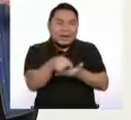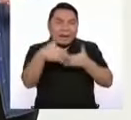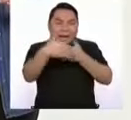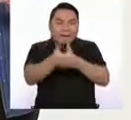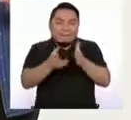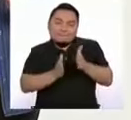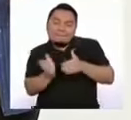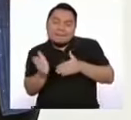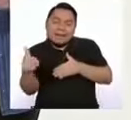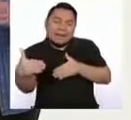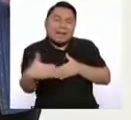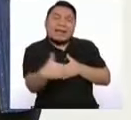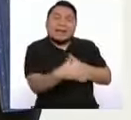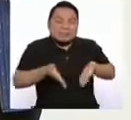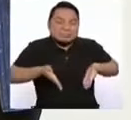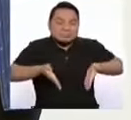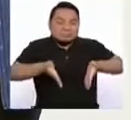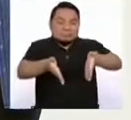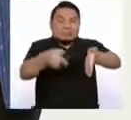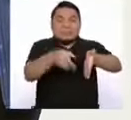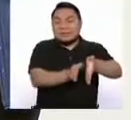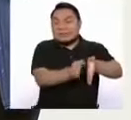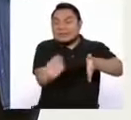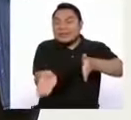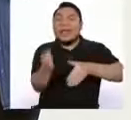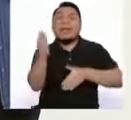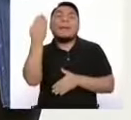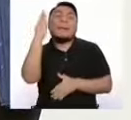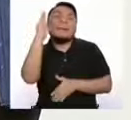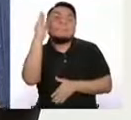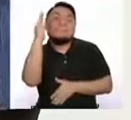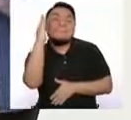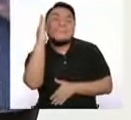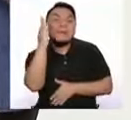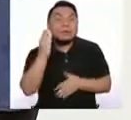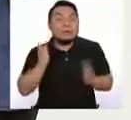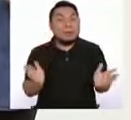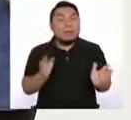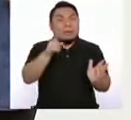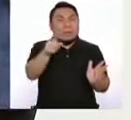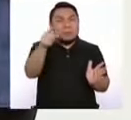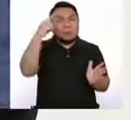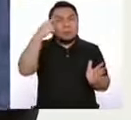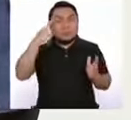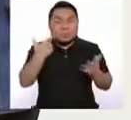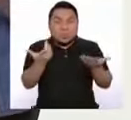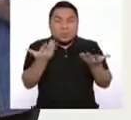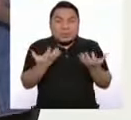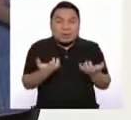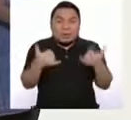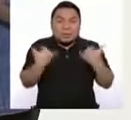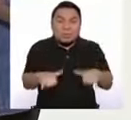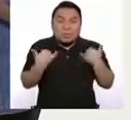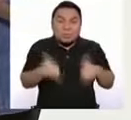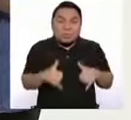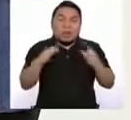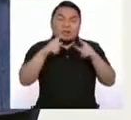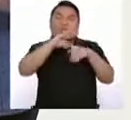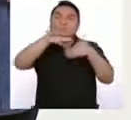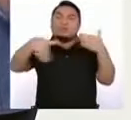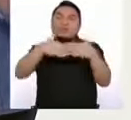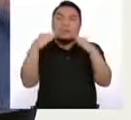patio. Luego, acá un baño. Pero si queremos jugar en un espacio de la casa,